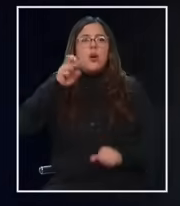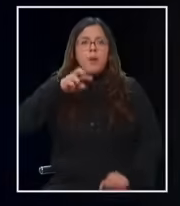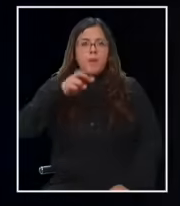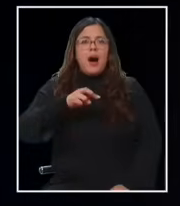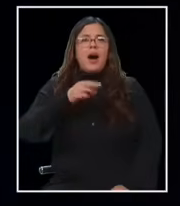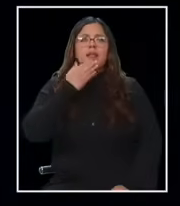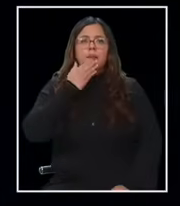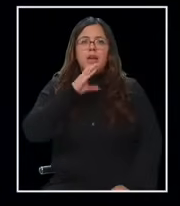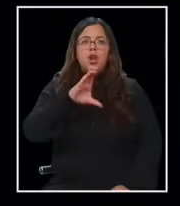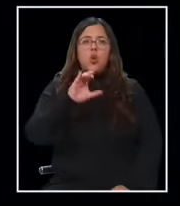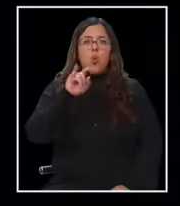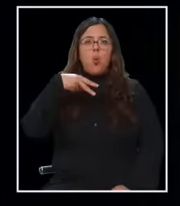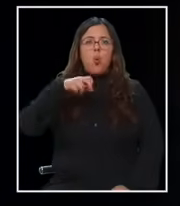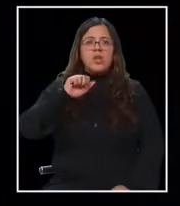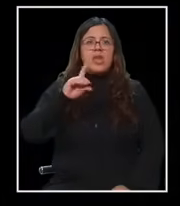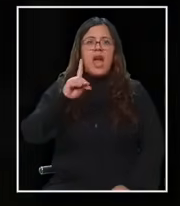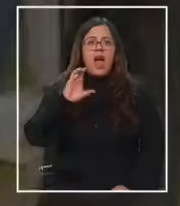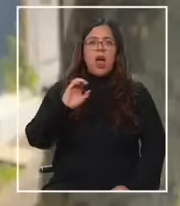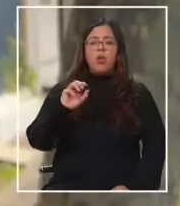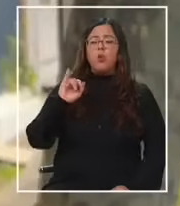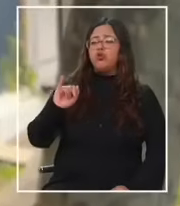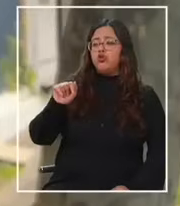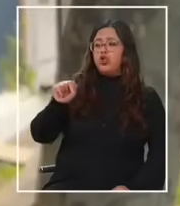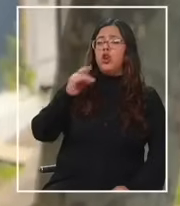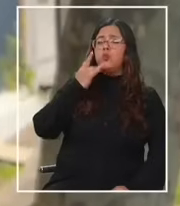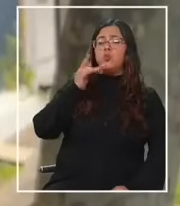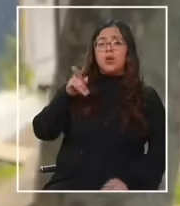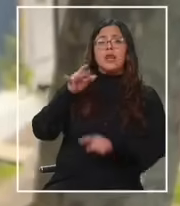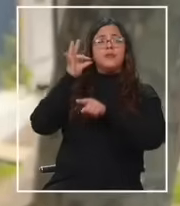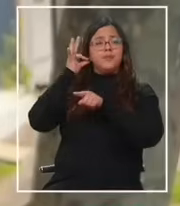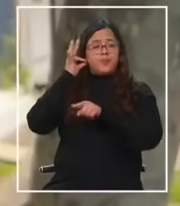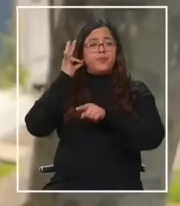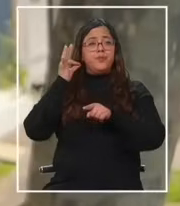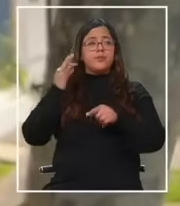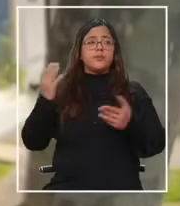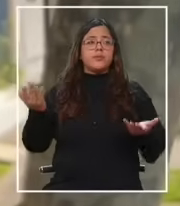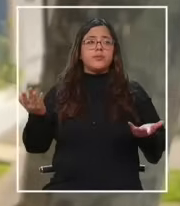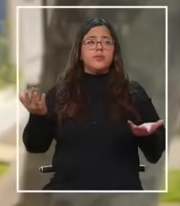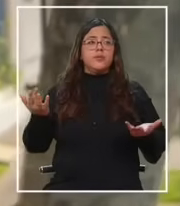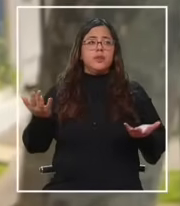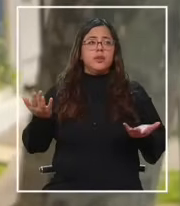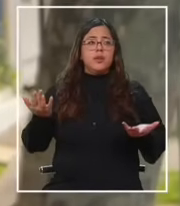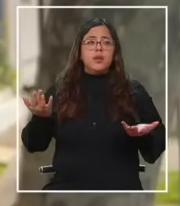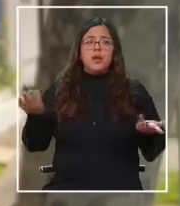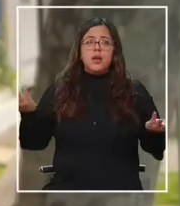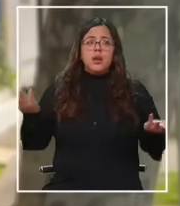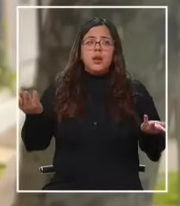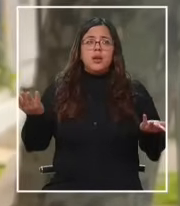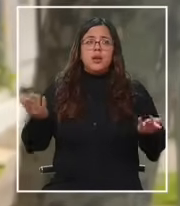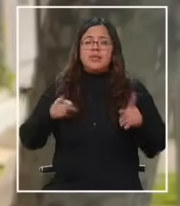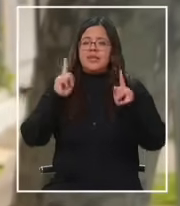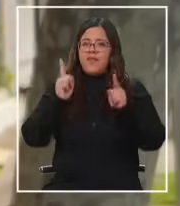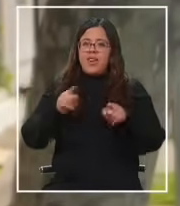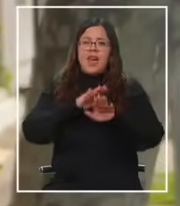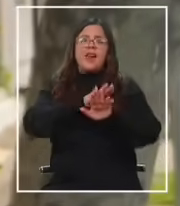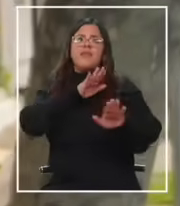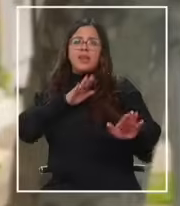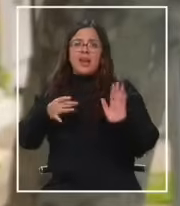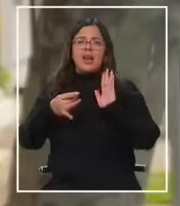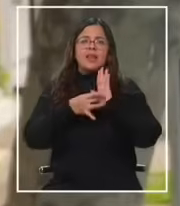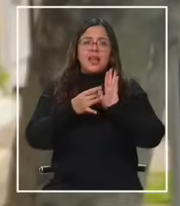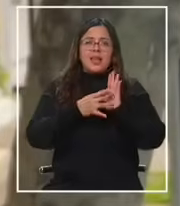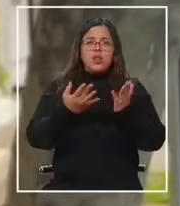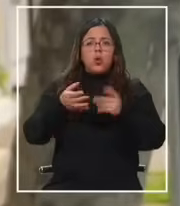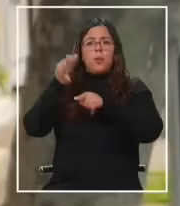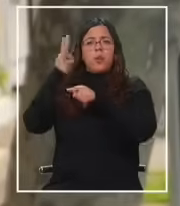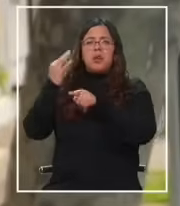padre y cuñado. Sí, porque ella tiene una posición en el sentido de haber impedido que este delito se ejecute, no